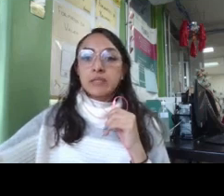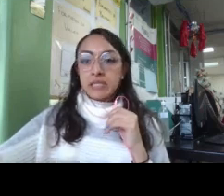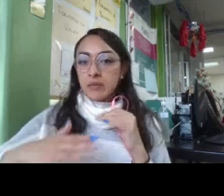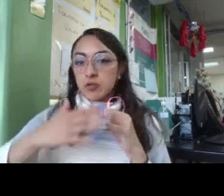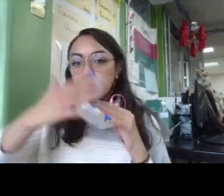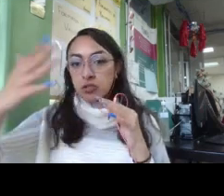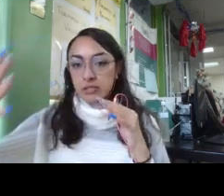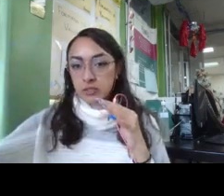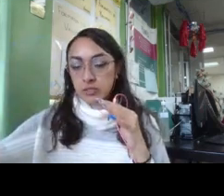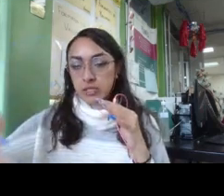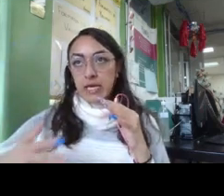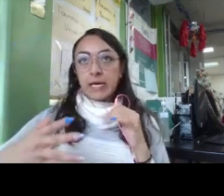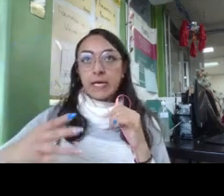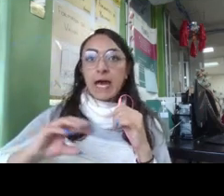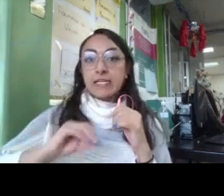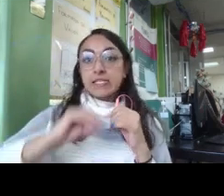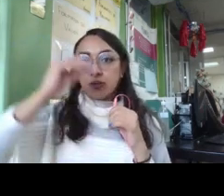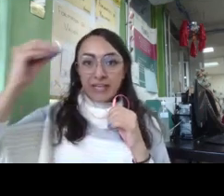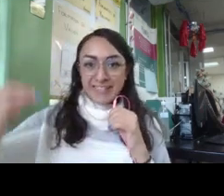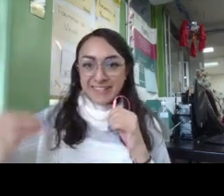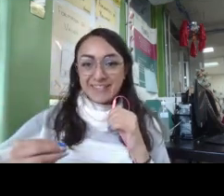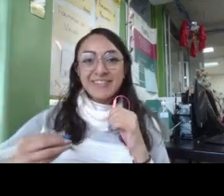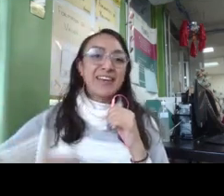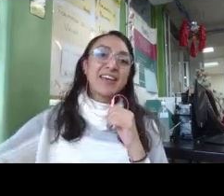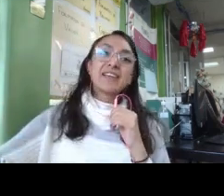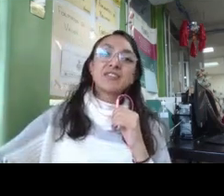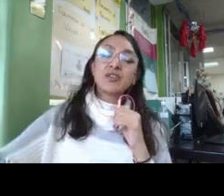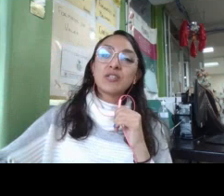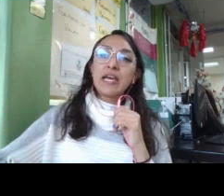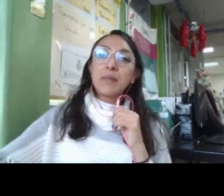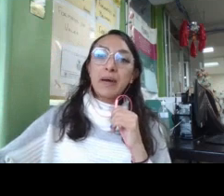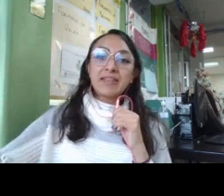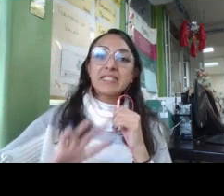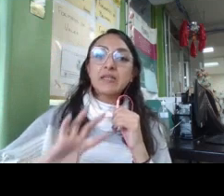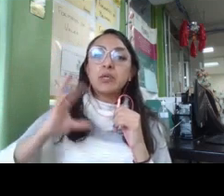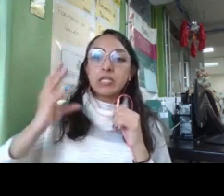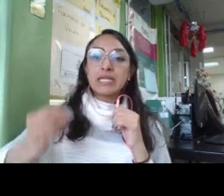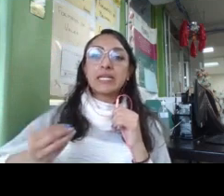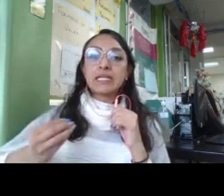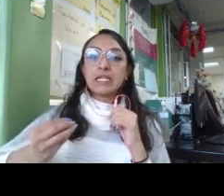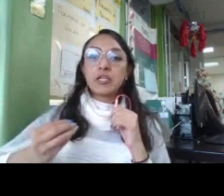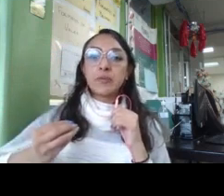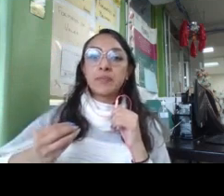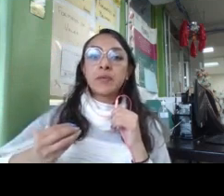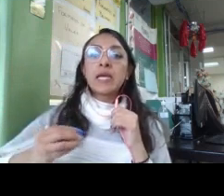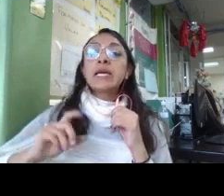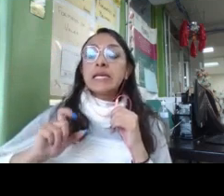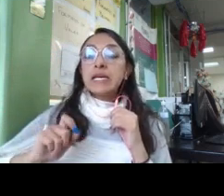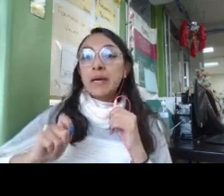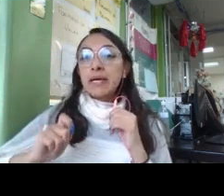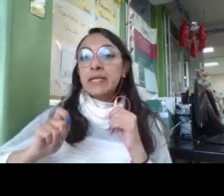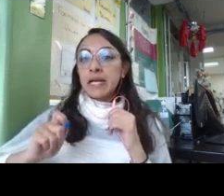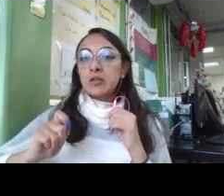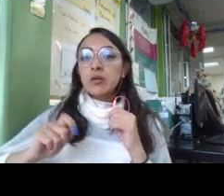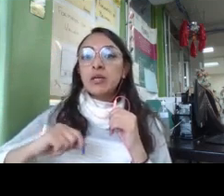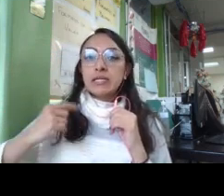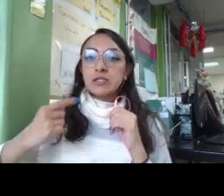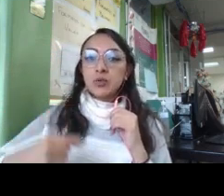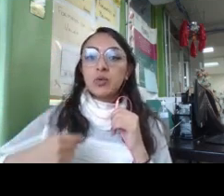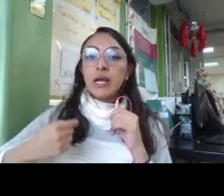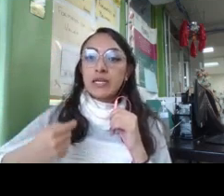oral, pues tenemos todos estos adicionales que son partes importantes del idioma y que van